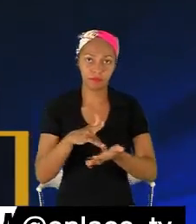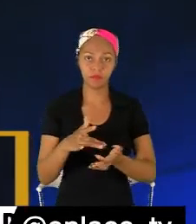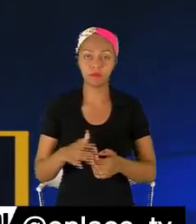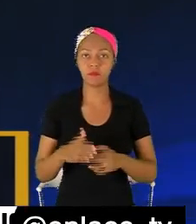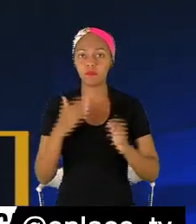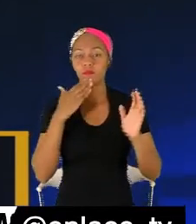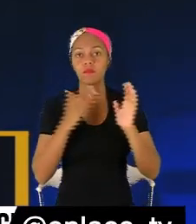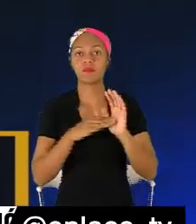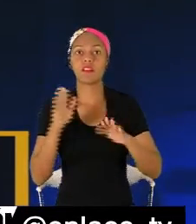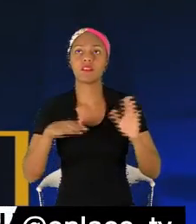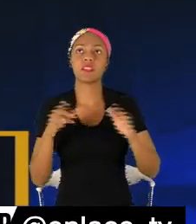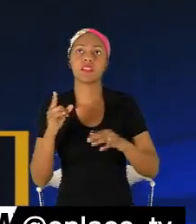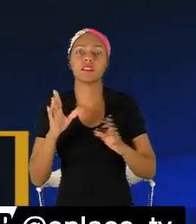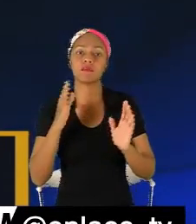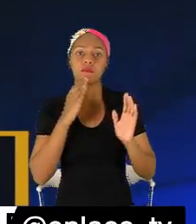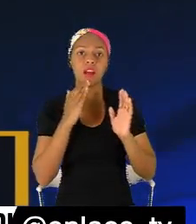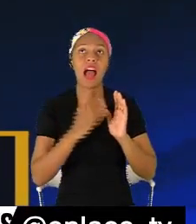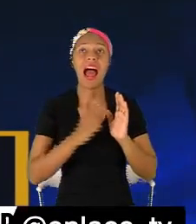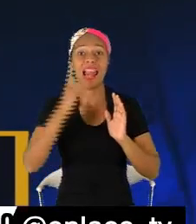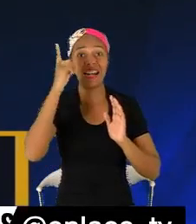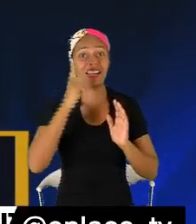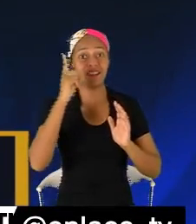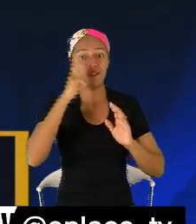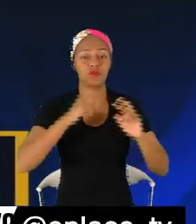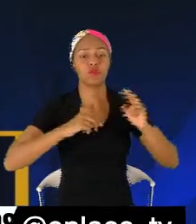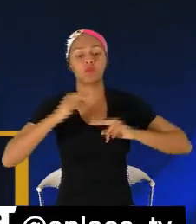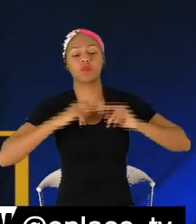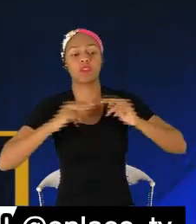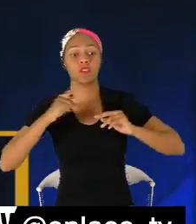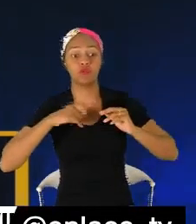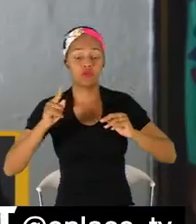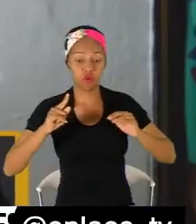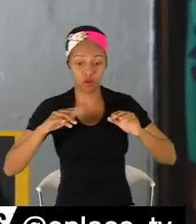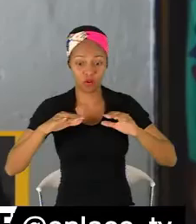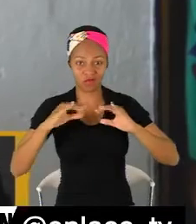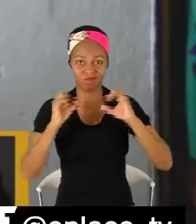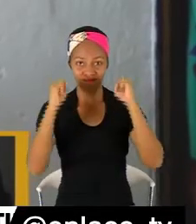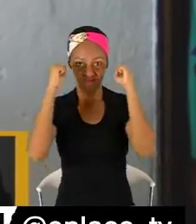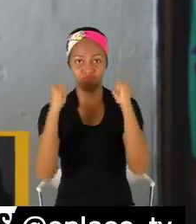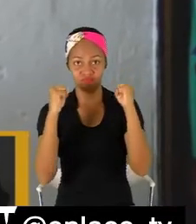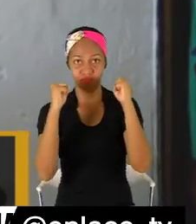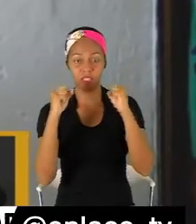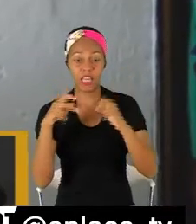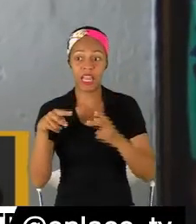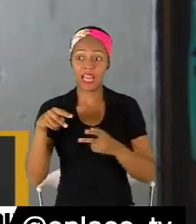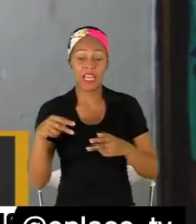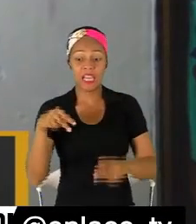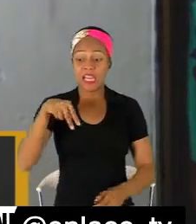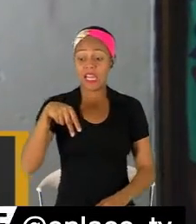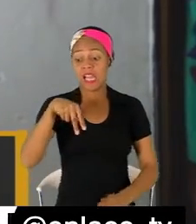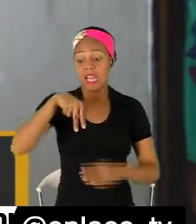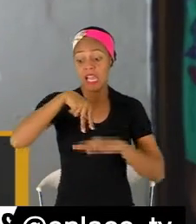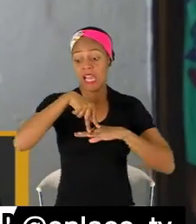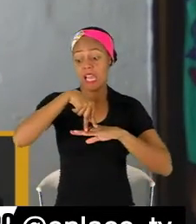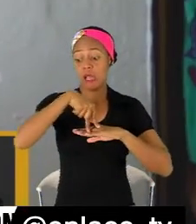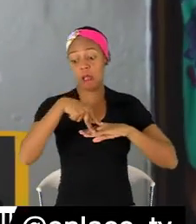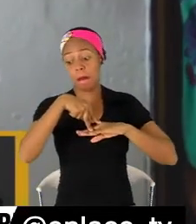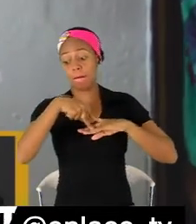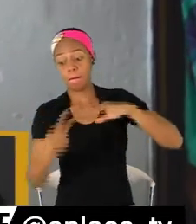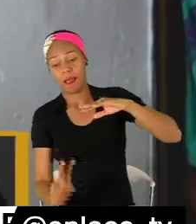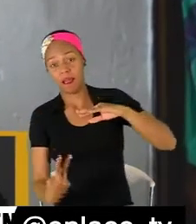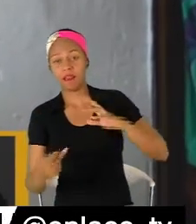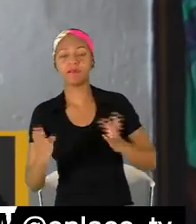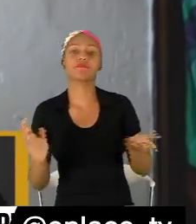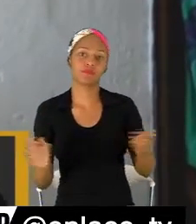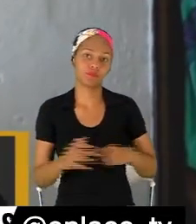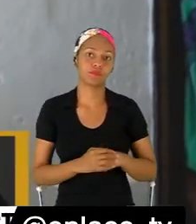arriba se le salió una rueda del andamio, cayó de lado. Ya ahí murió. Pues vino un compañero de